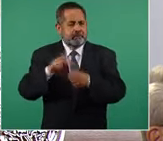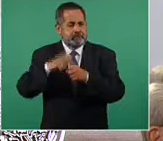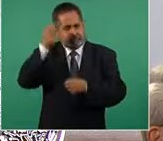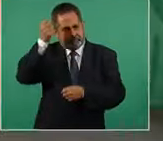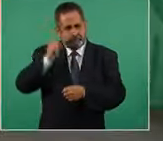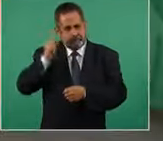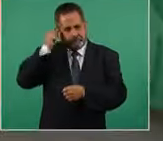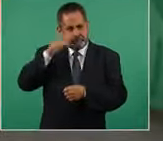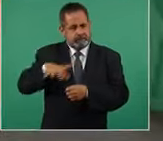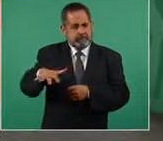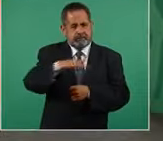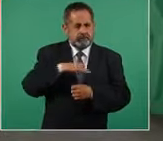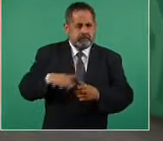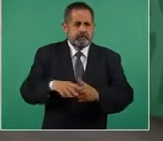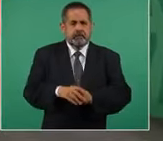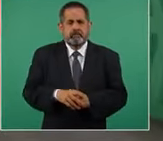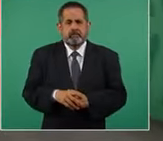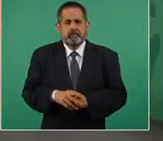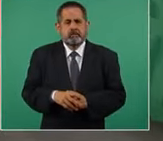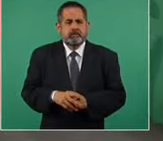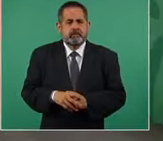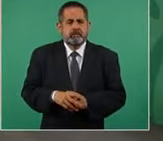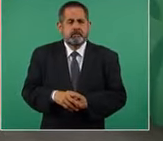Sinaloa. Ya